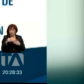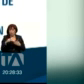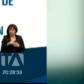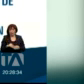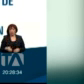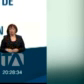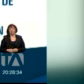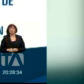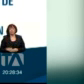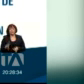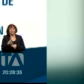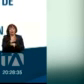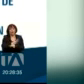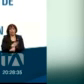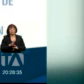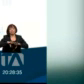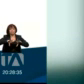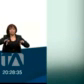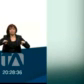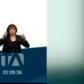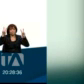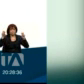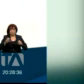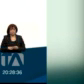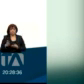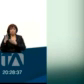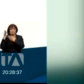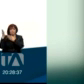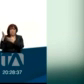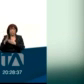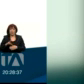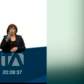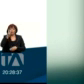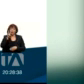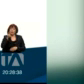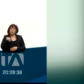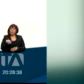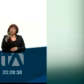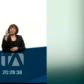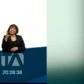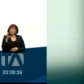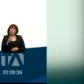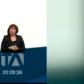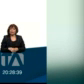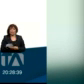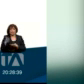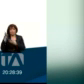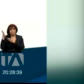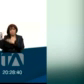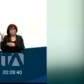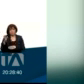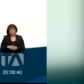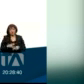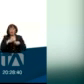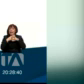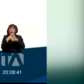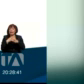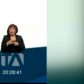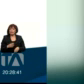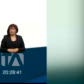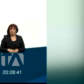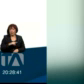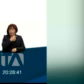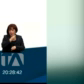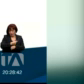de concusión y condenado a 6 años. También en mayo del 2017 se le perdió la pista a Nielsen Arias, exgerente de Comercio